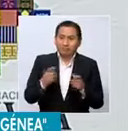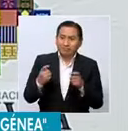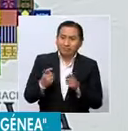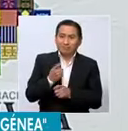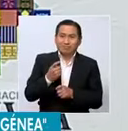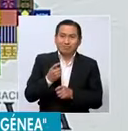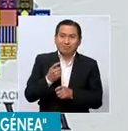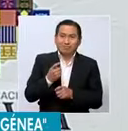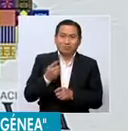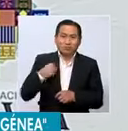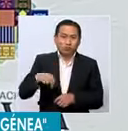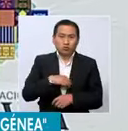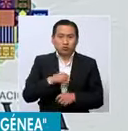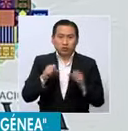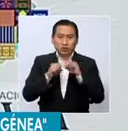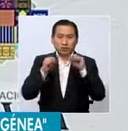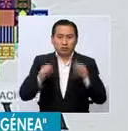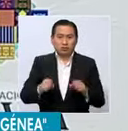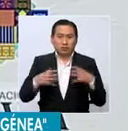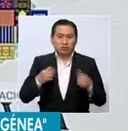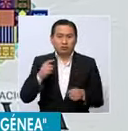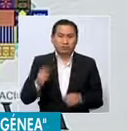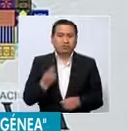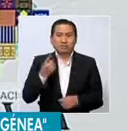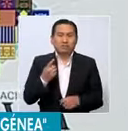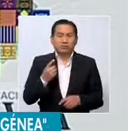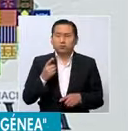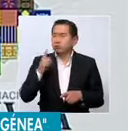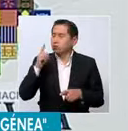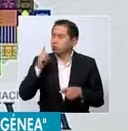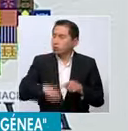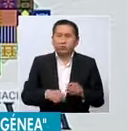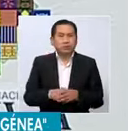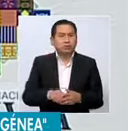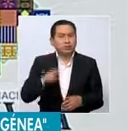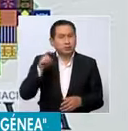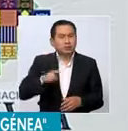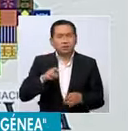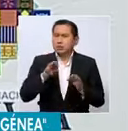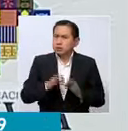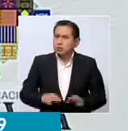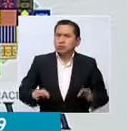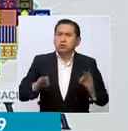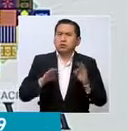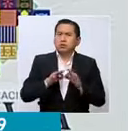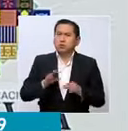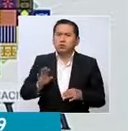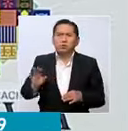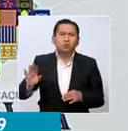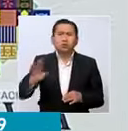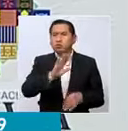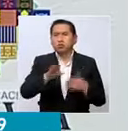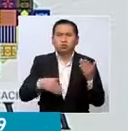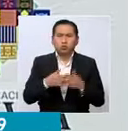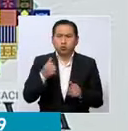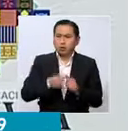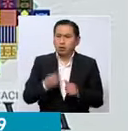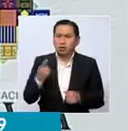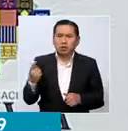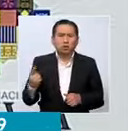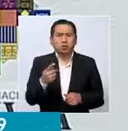como sistema sanitario necesitamos del papel protagónico de todos y cada uno de